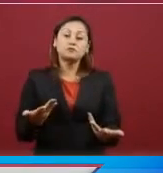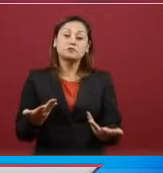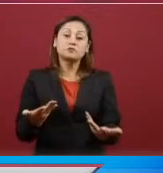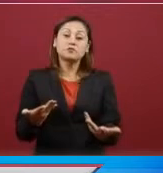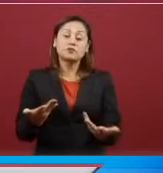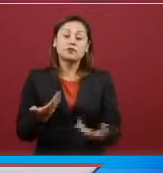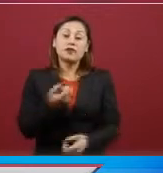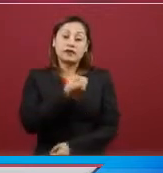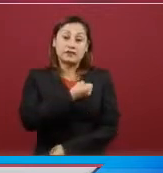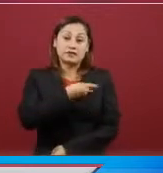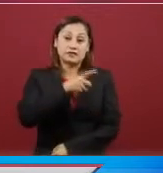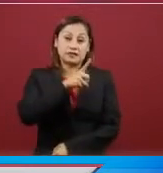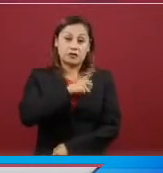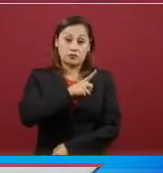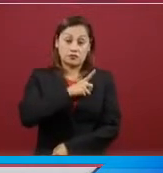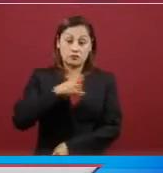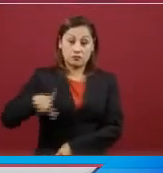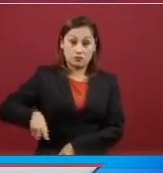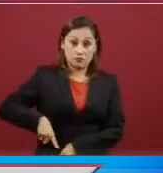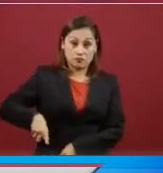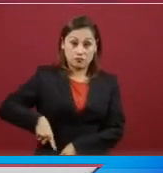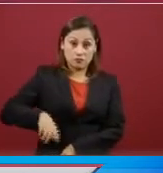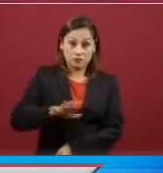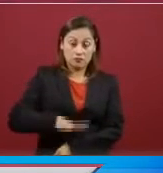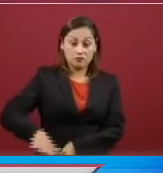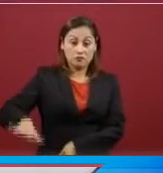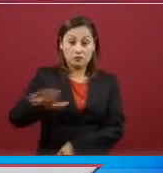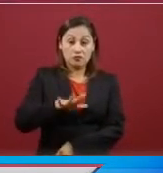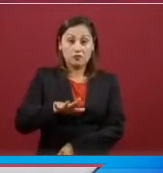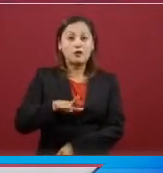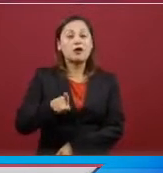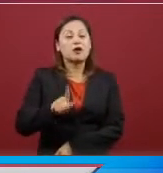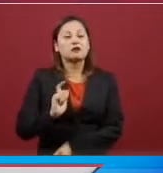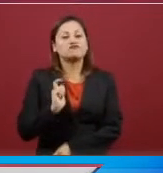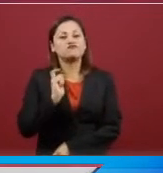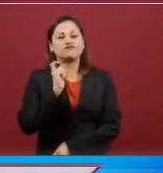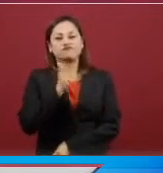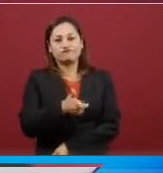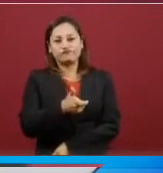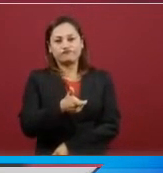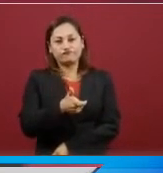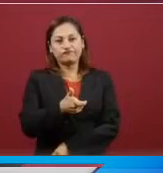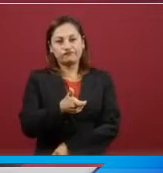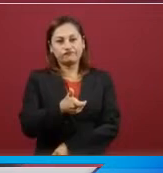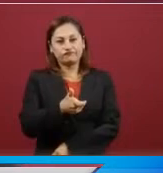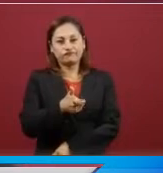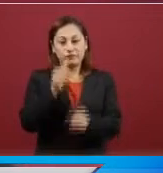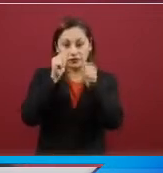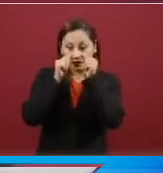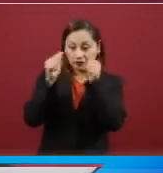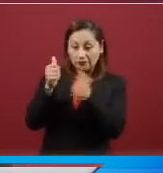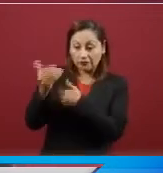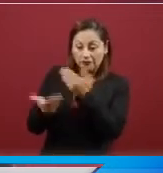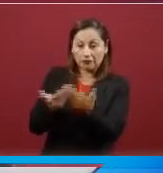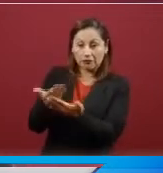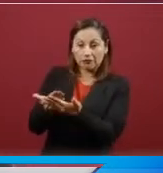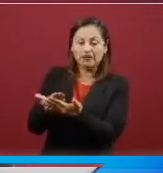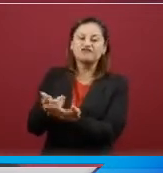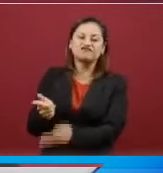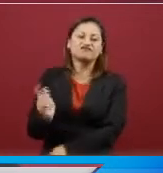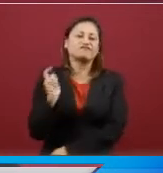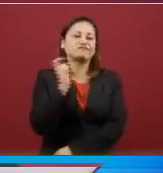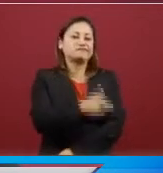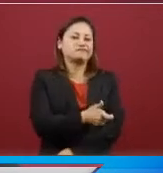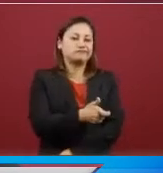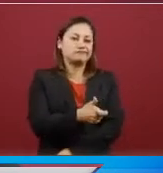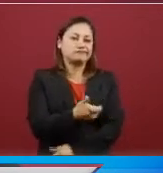artículo 4 de la Constitución, que establece el derecho a la salud, por lo que los aumentos de los servicios publicados en el Diario de la Federación respecto al